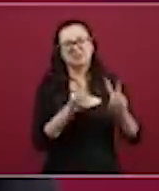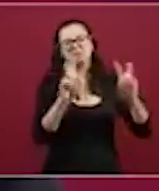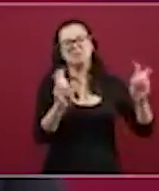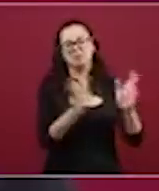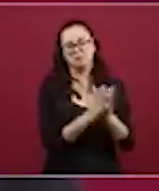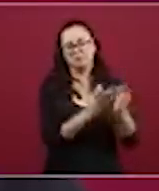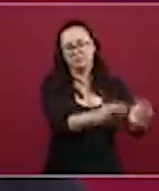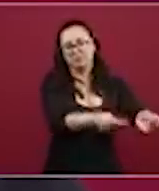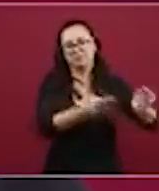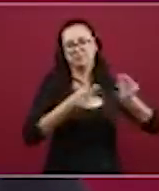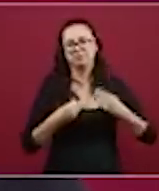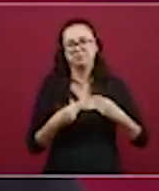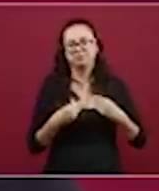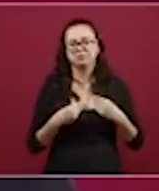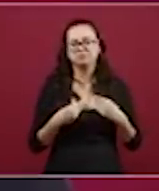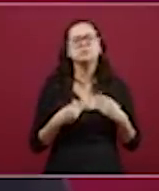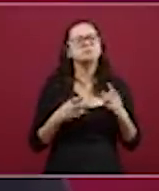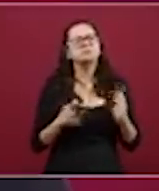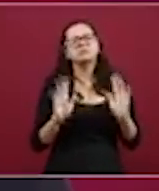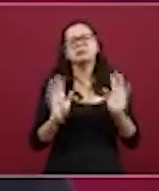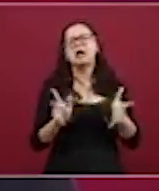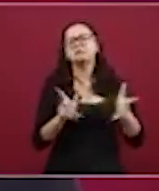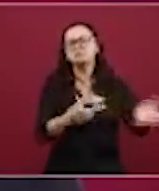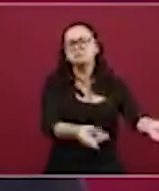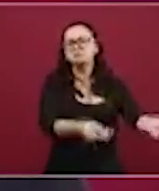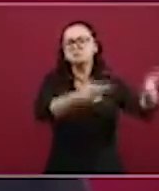caso y me las entregó.